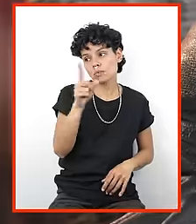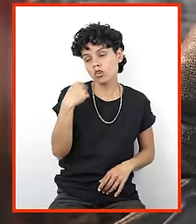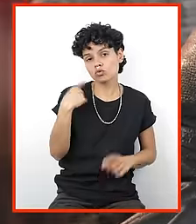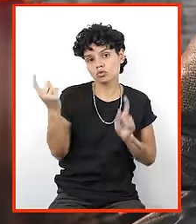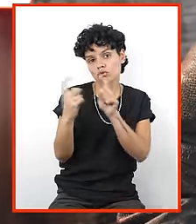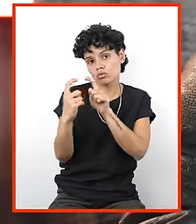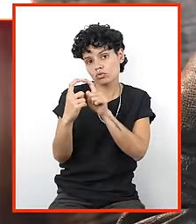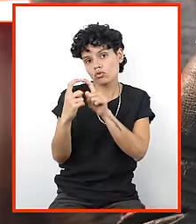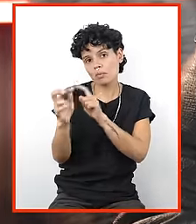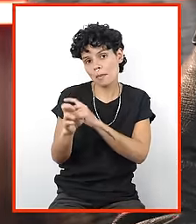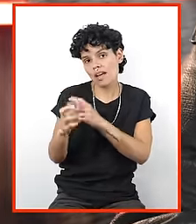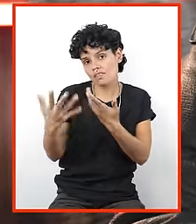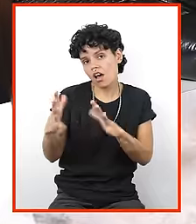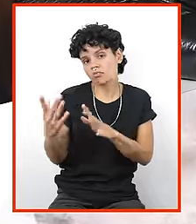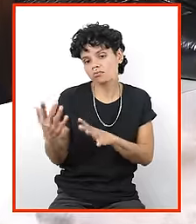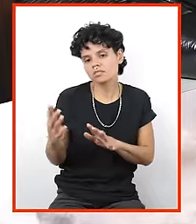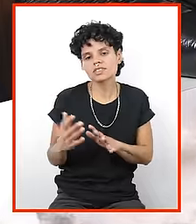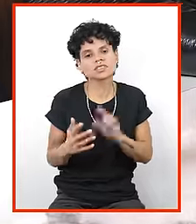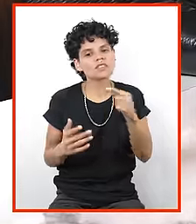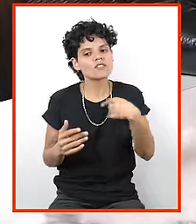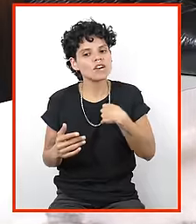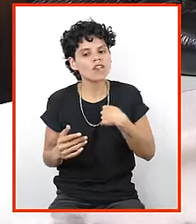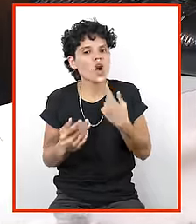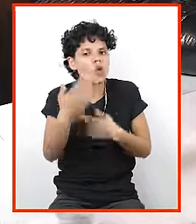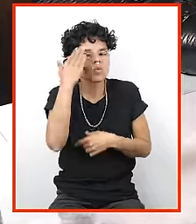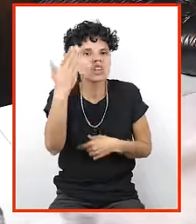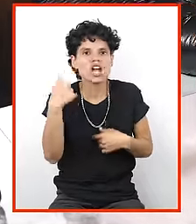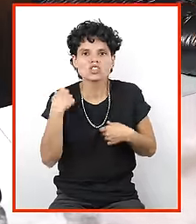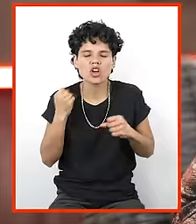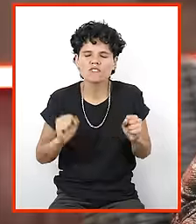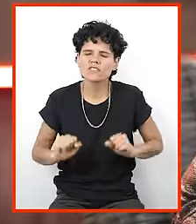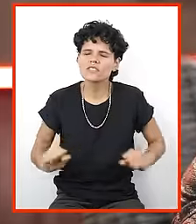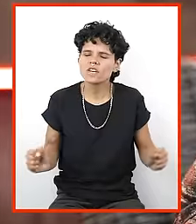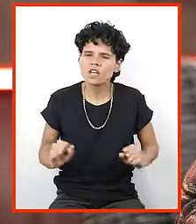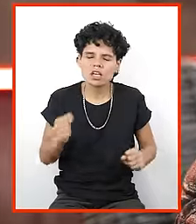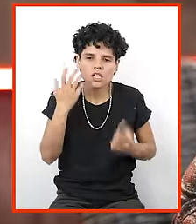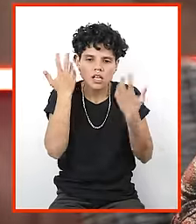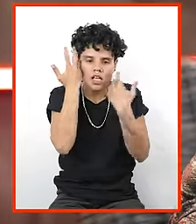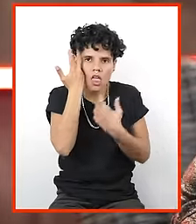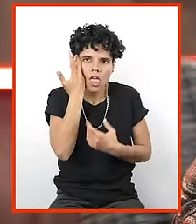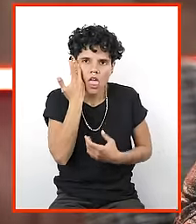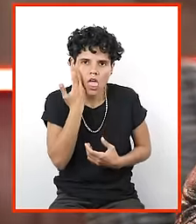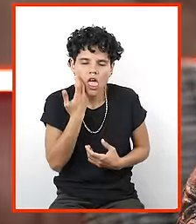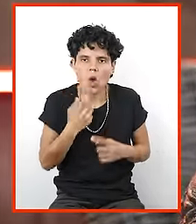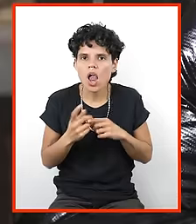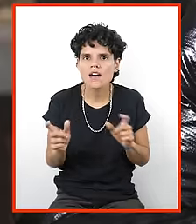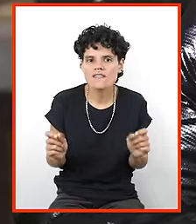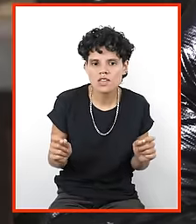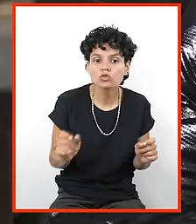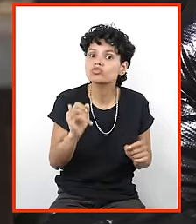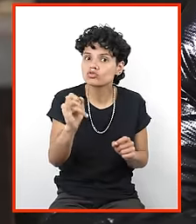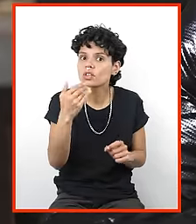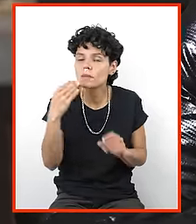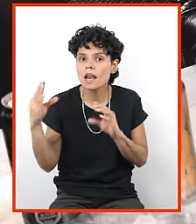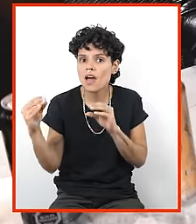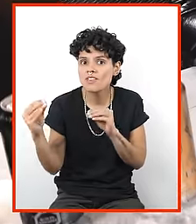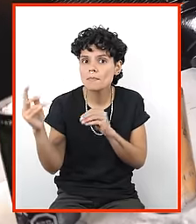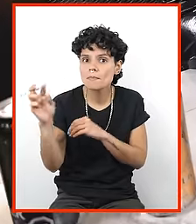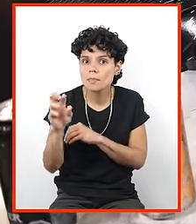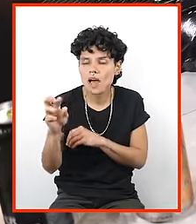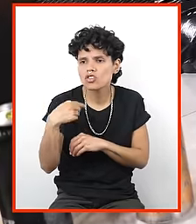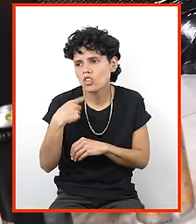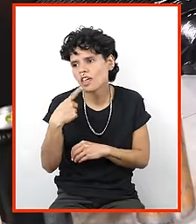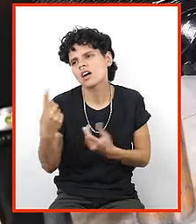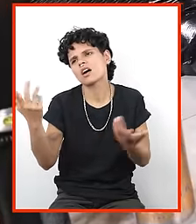papá. Estuve, te lo juro, como escalofrío en la noche. ¿Sí? Sudé, estaba mal, me agarró un virus. Sí, un día hablé con tu papá. Y